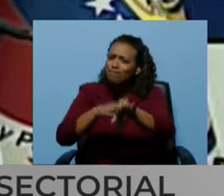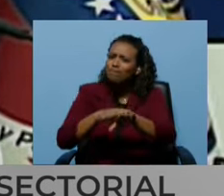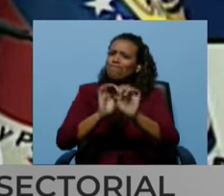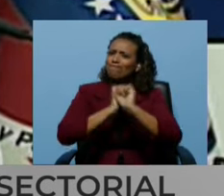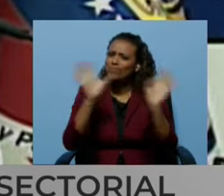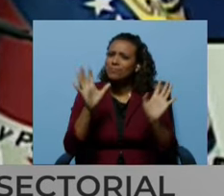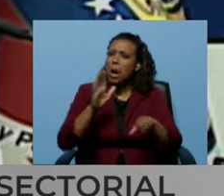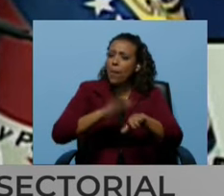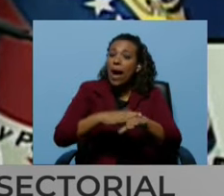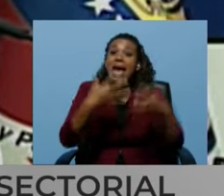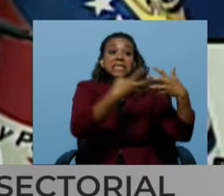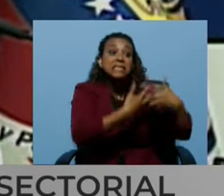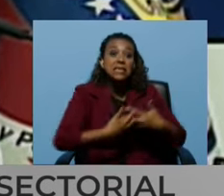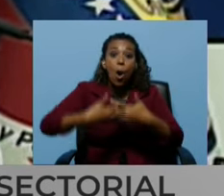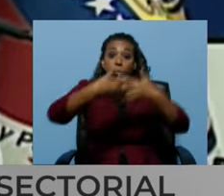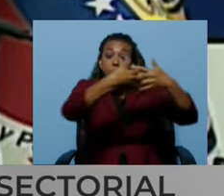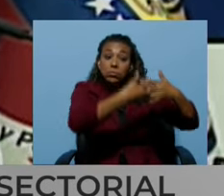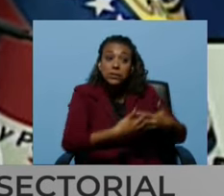un punto. Estados Unidos